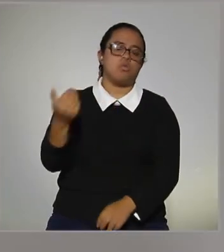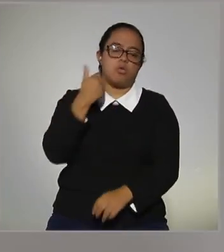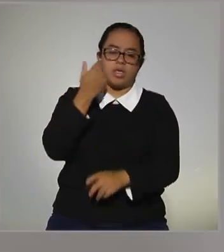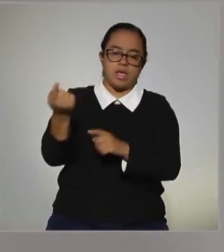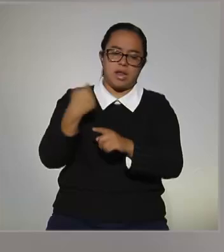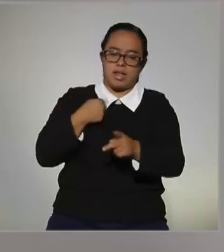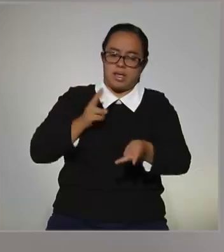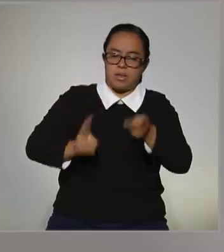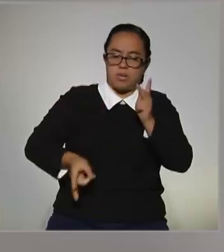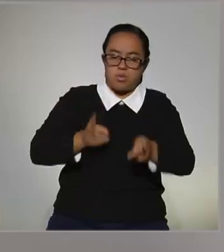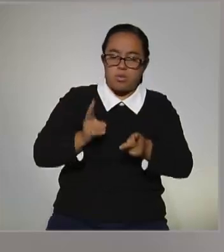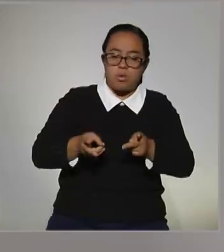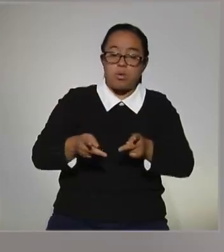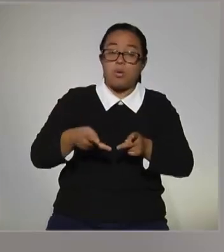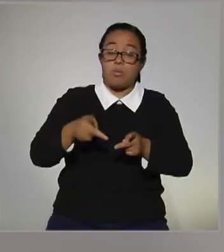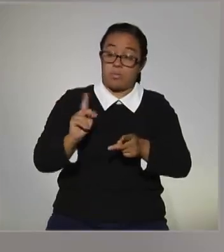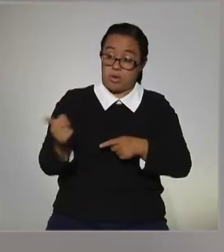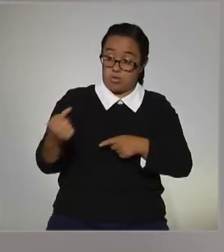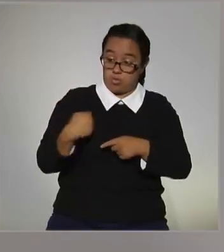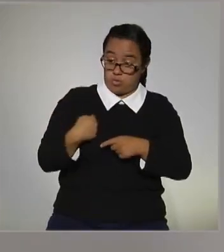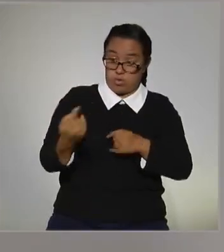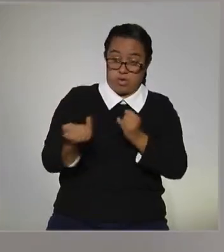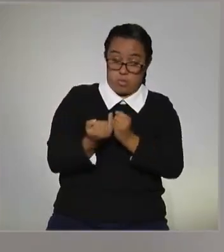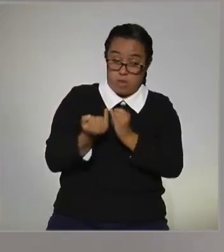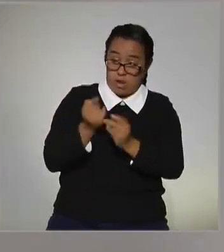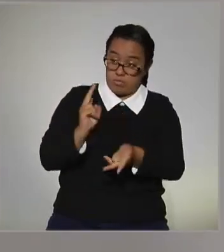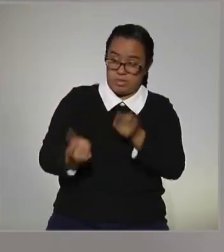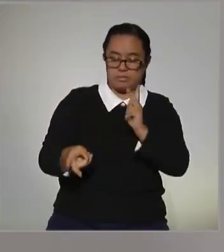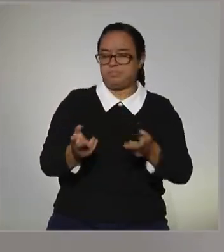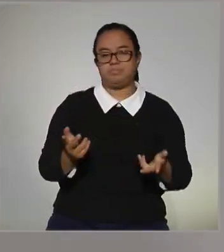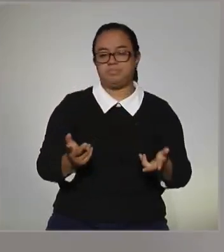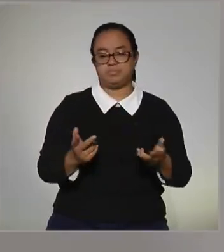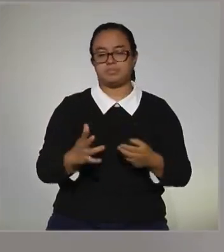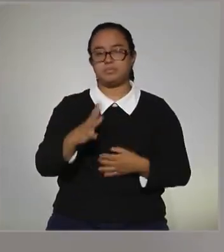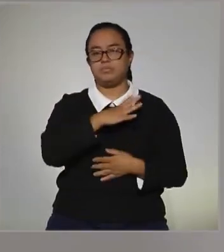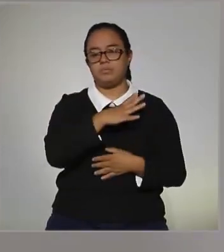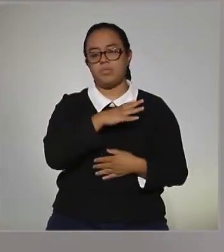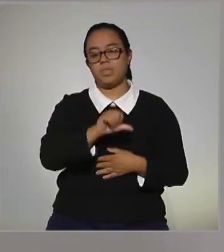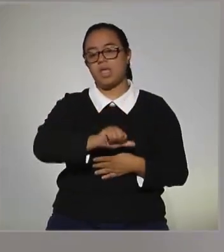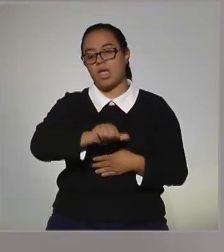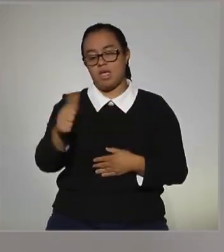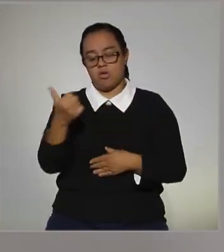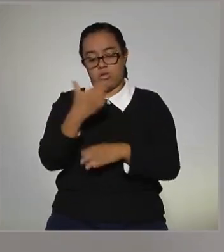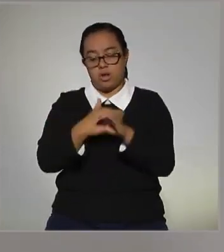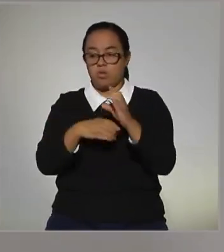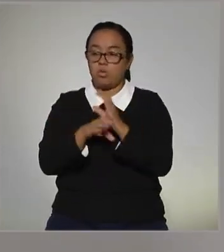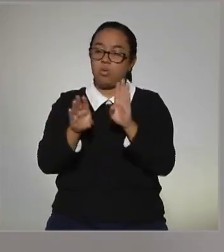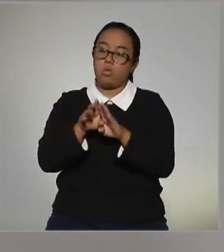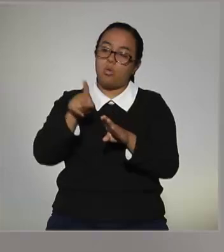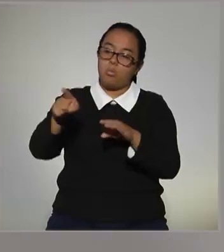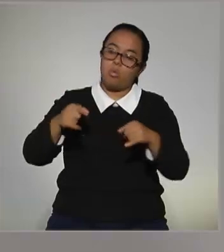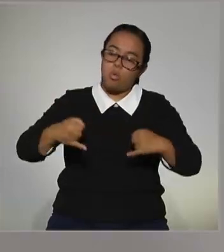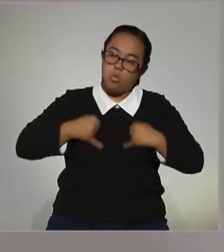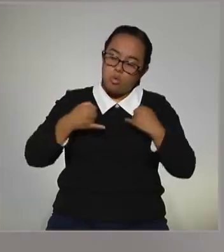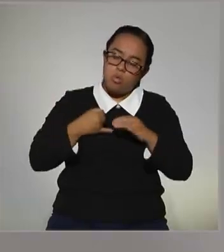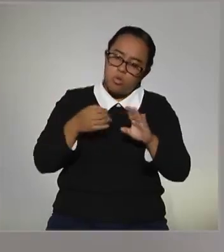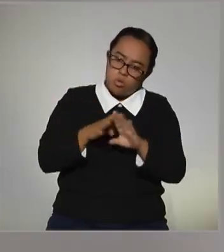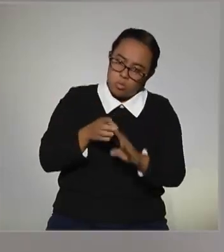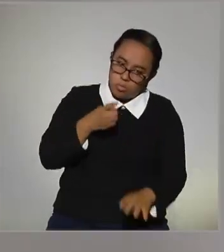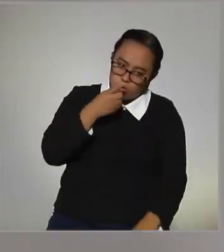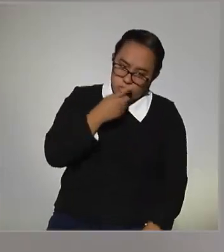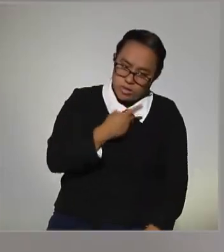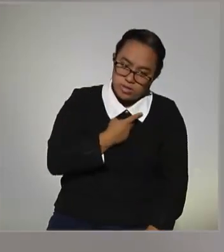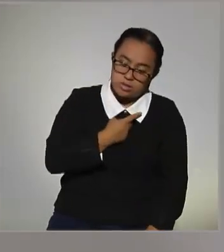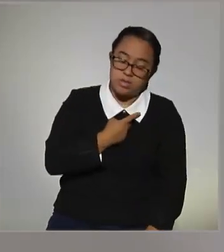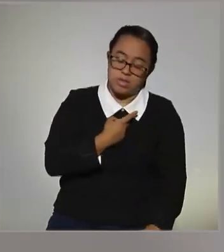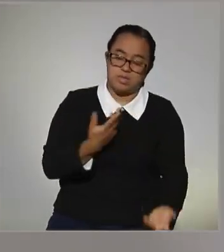no quiere conversar porque no conversa de la misma manera en como tú conversas, ¿no? O sea, hay otra manera en la que ese chico o esa chica está pudiendo querer decir algo. Y